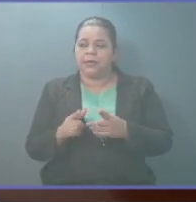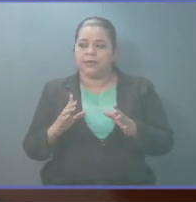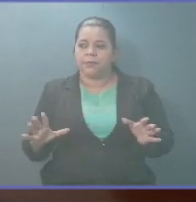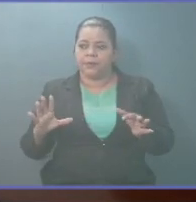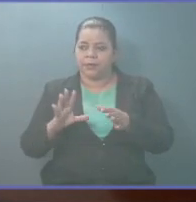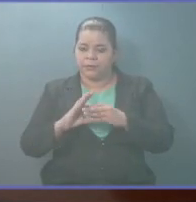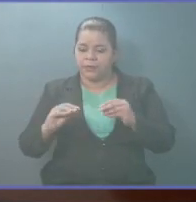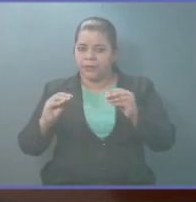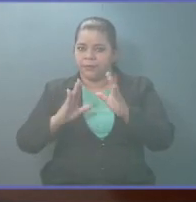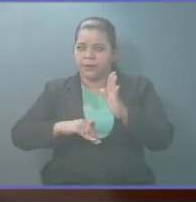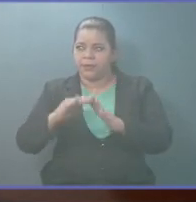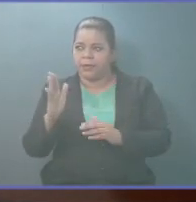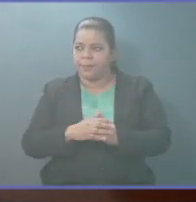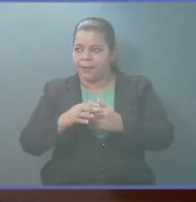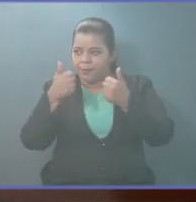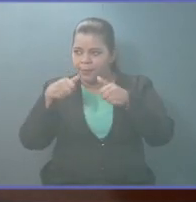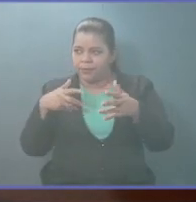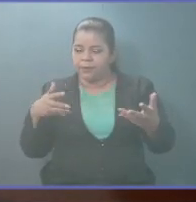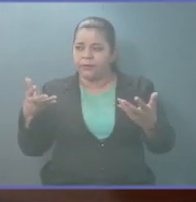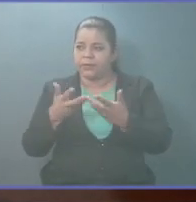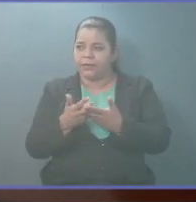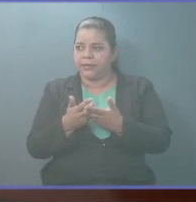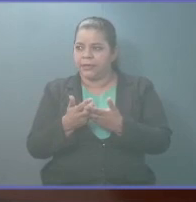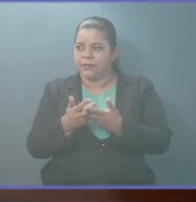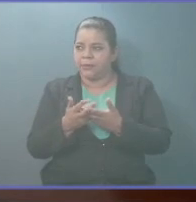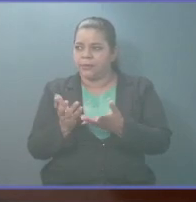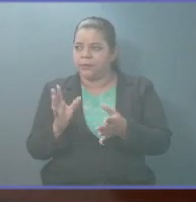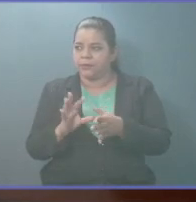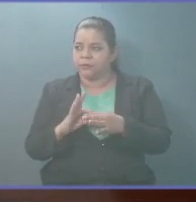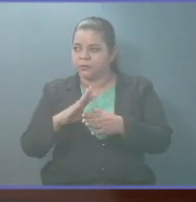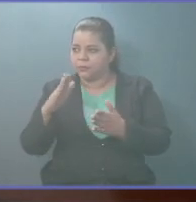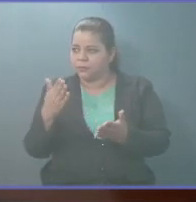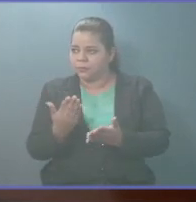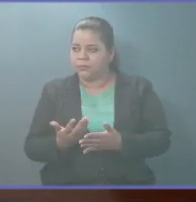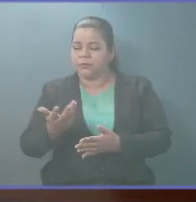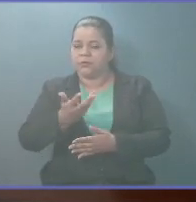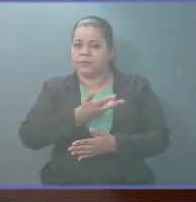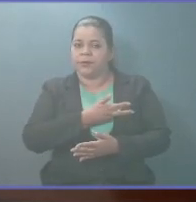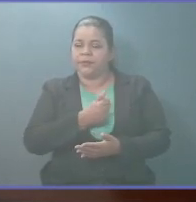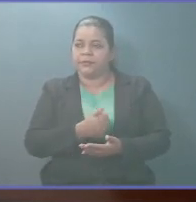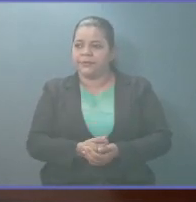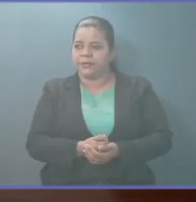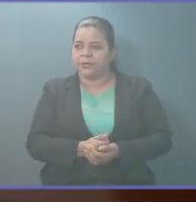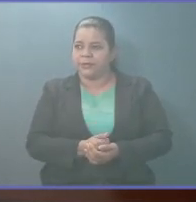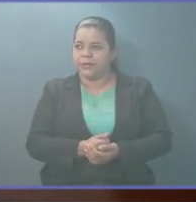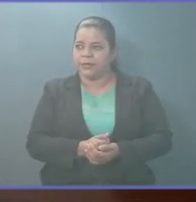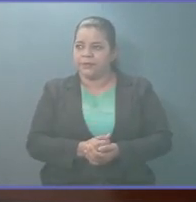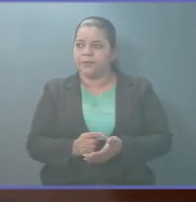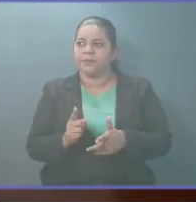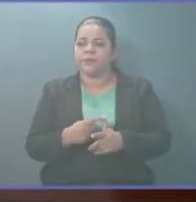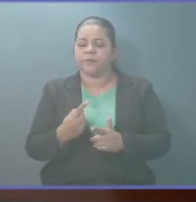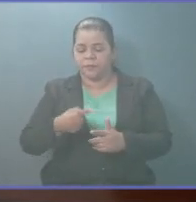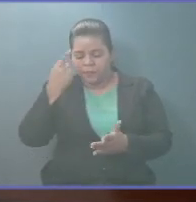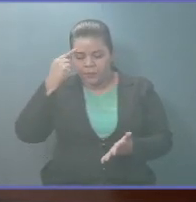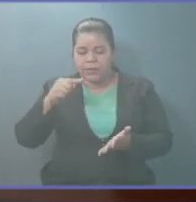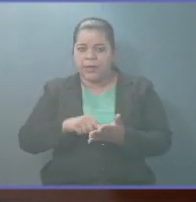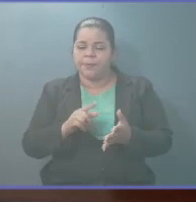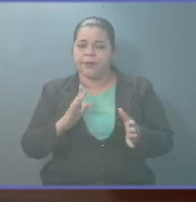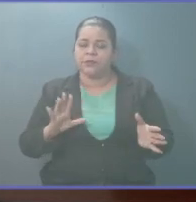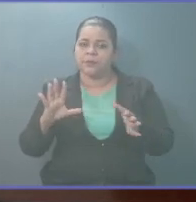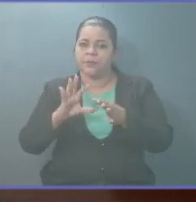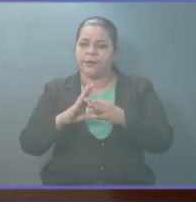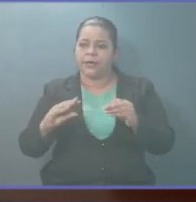que se ha generado, hay que ser responsable en que debe de dársele cumplimiento, porque lo que yo no